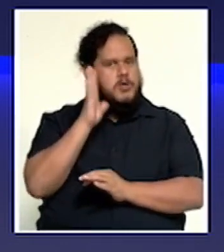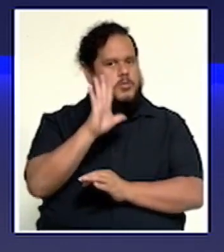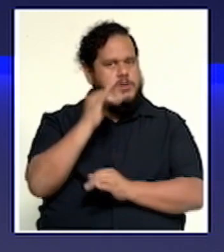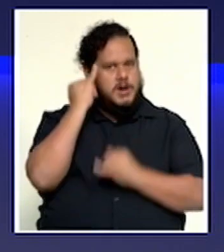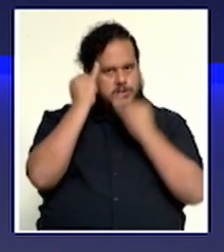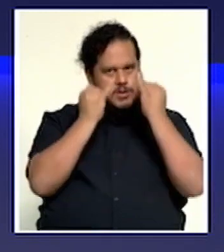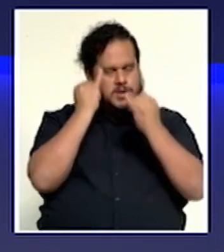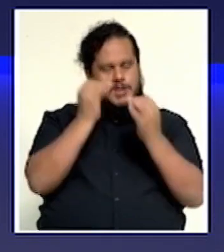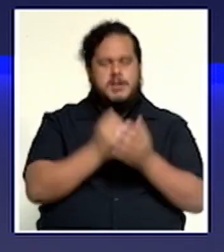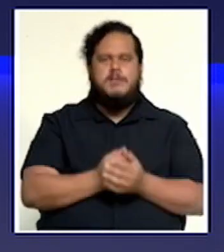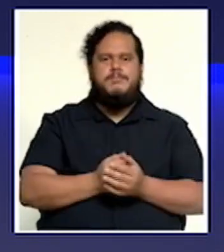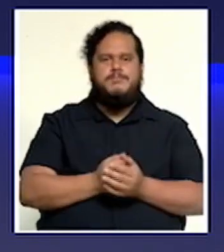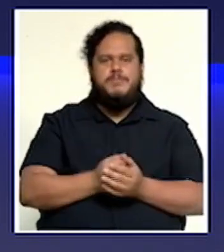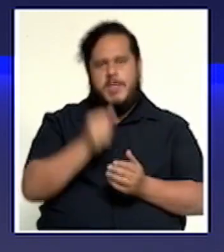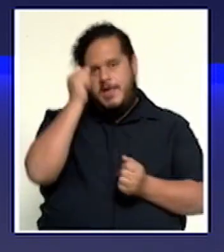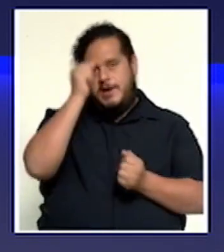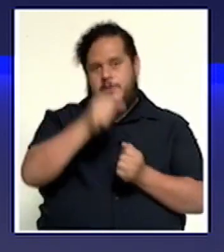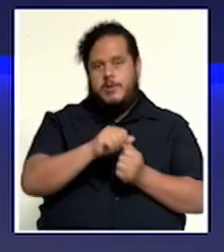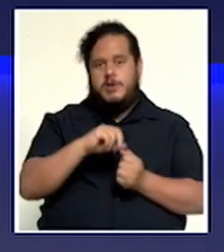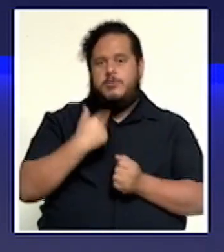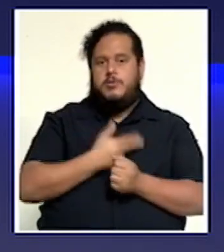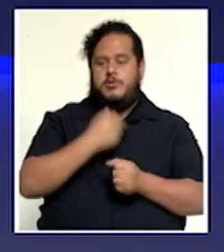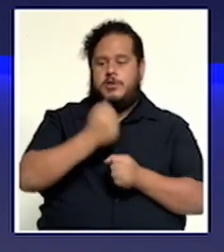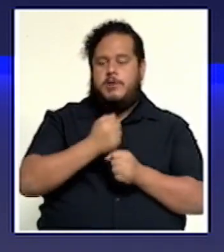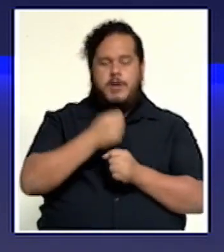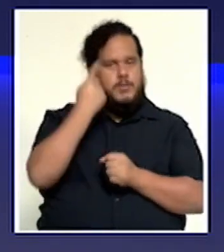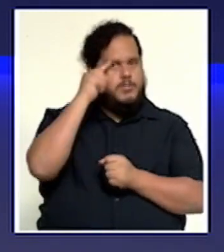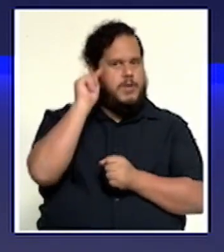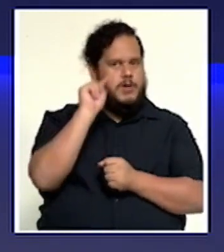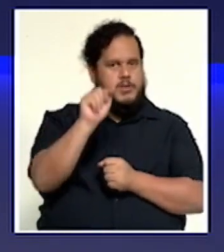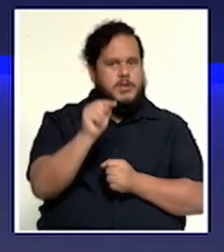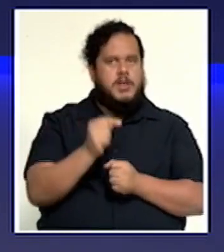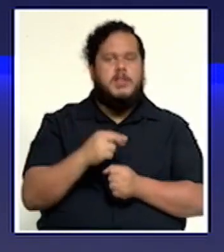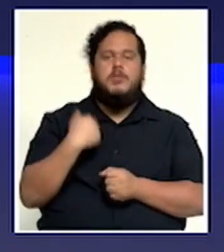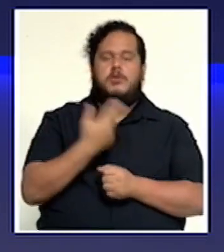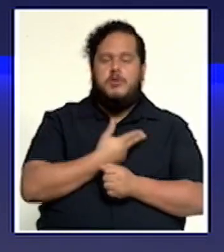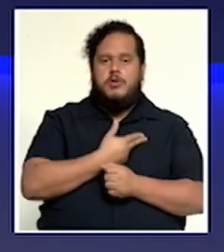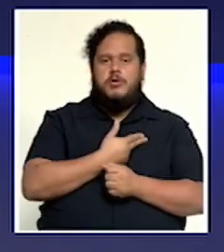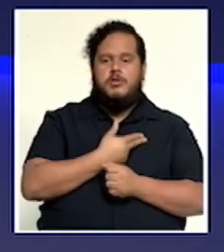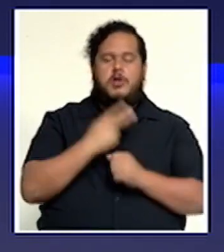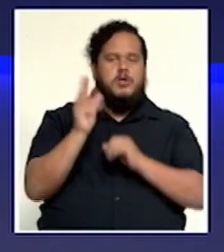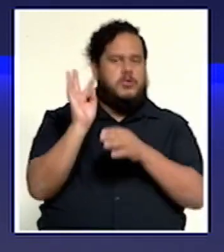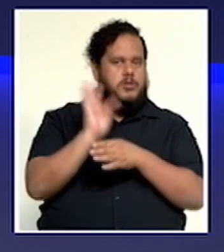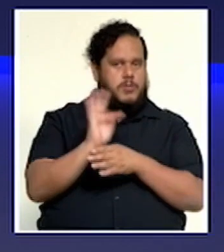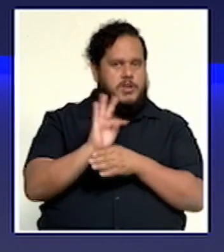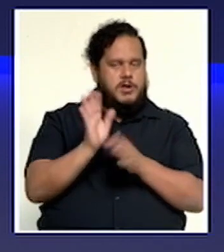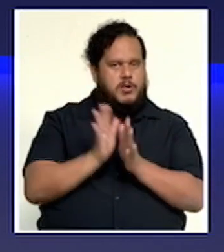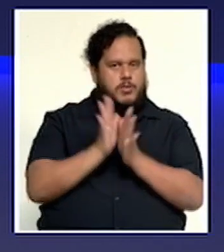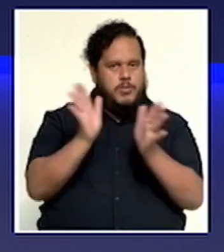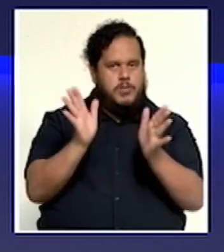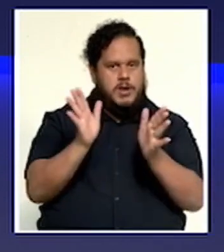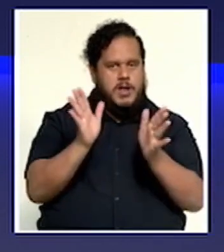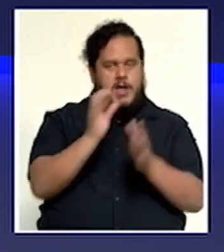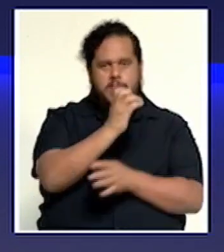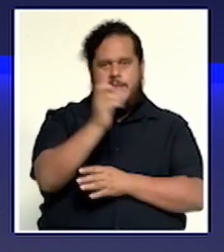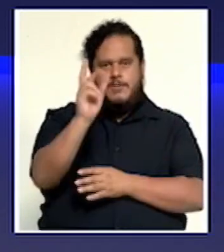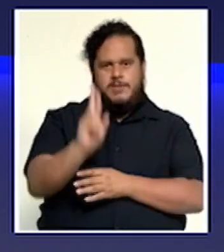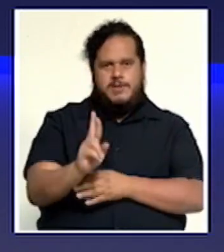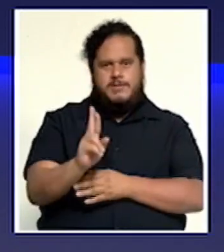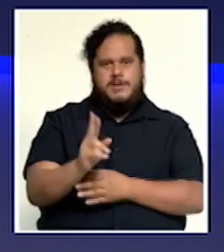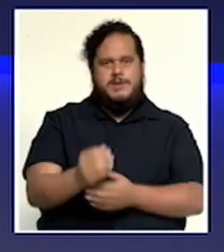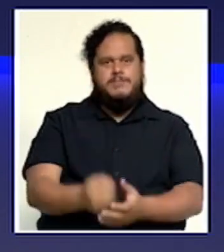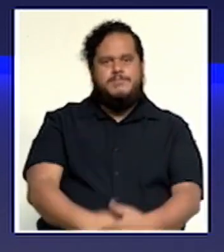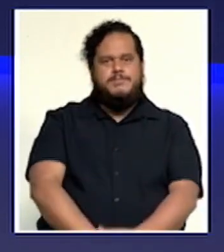ideas. Recuerde, trabajamos para usted. Somos la televisión pública de Costa Rica.